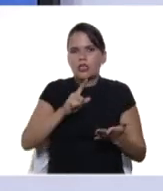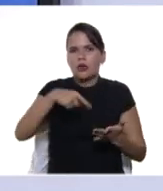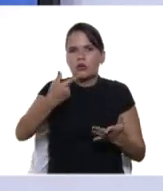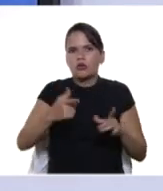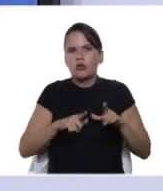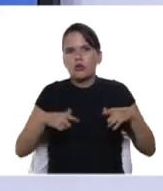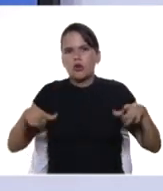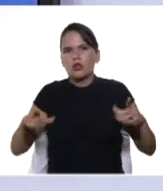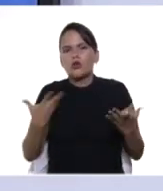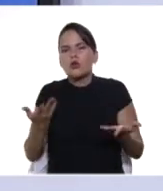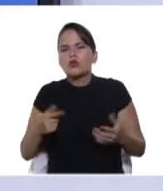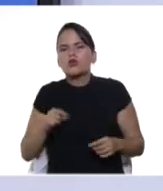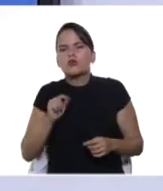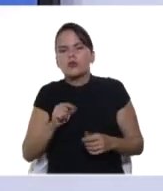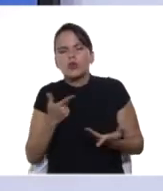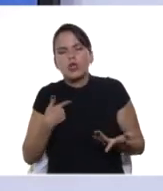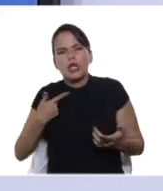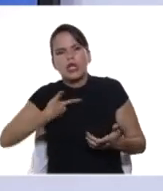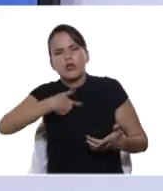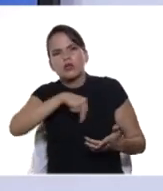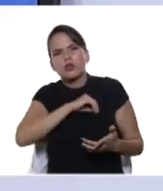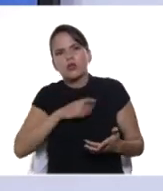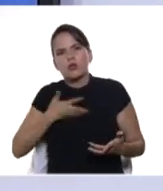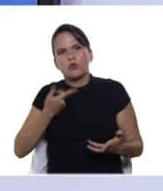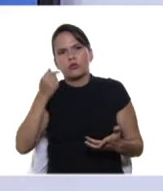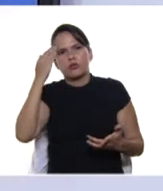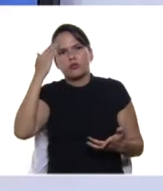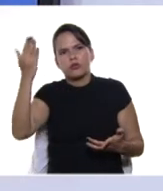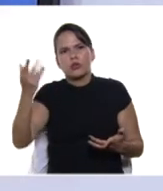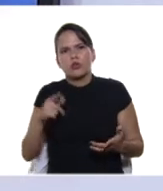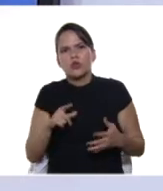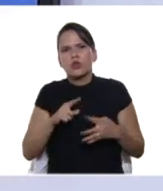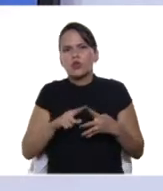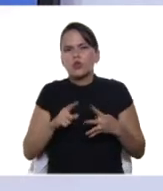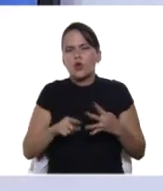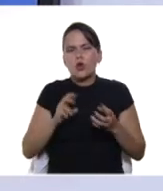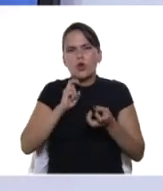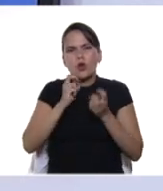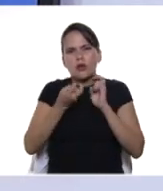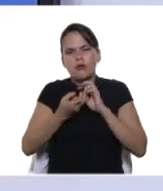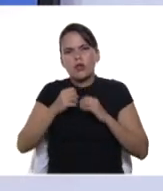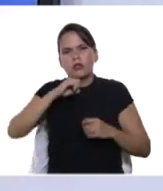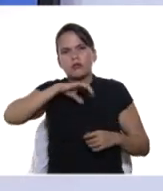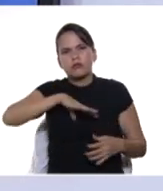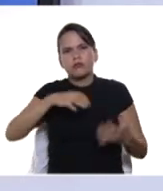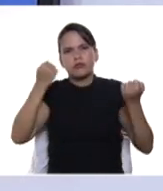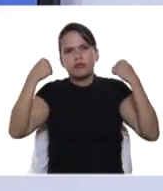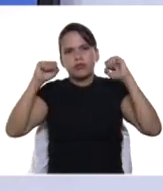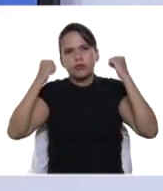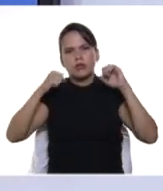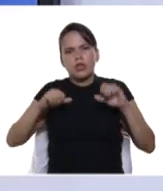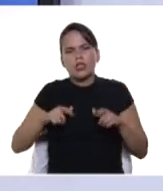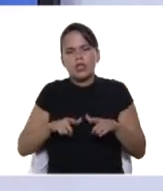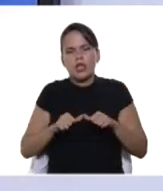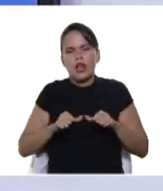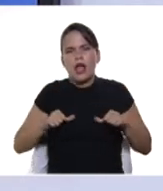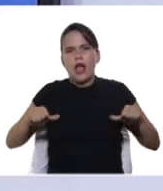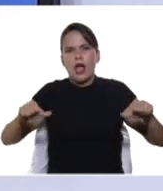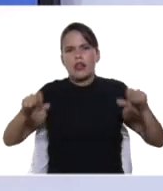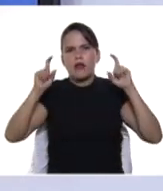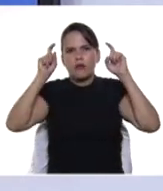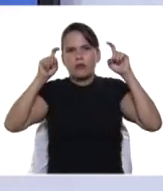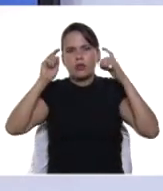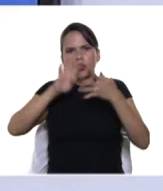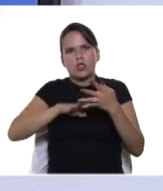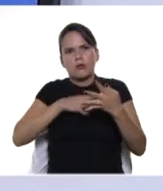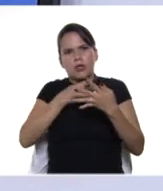Todas esas son situaciones en las que nosotros evidenciamos todos los referentes teóricos prácticos del área de formación de matemática.